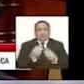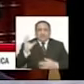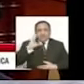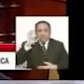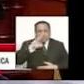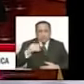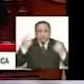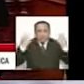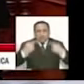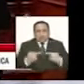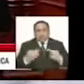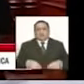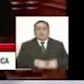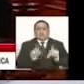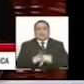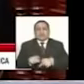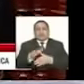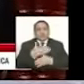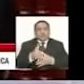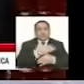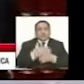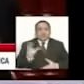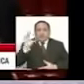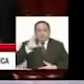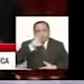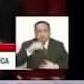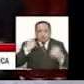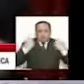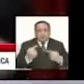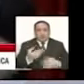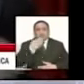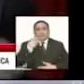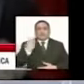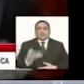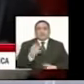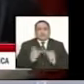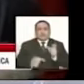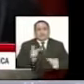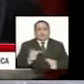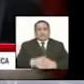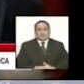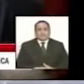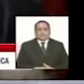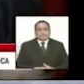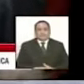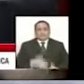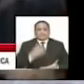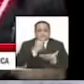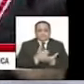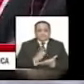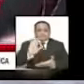estamos de acuerdo, por supuesto, en que lo que ha habido ha sido un enfrentamiento en los últimos años